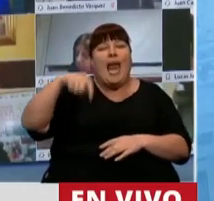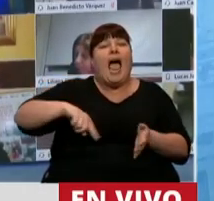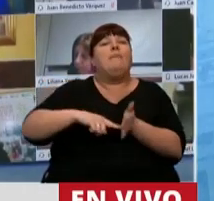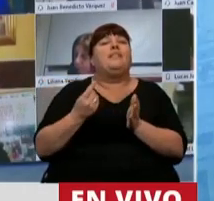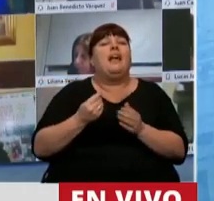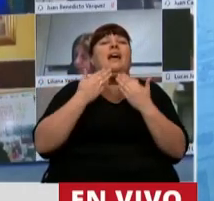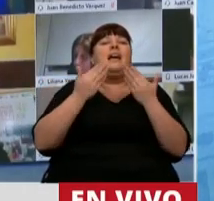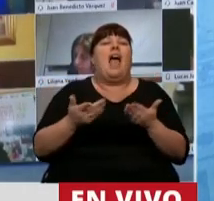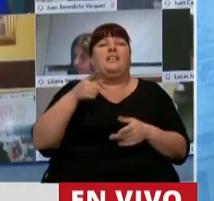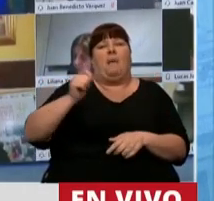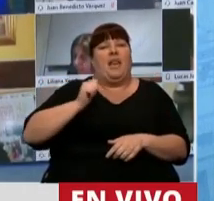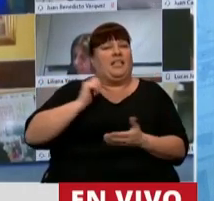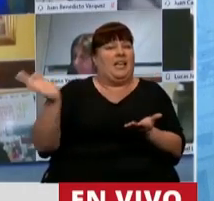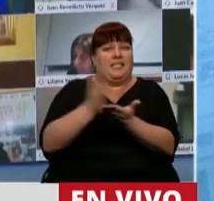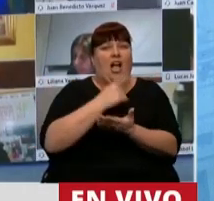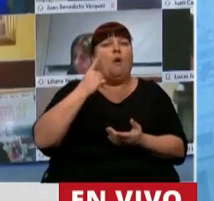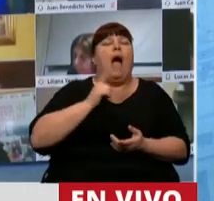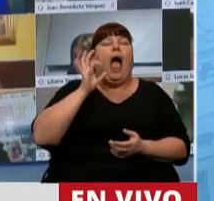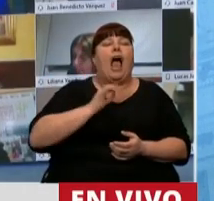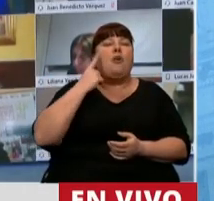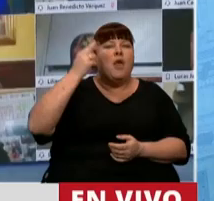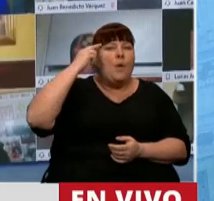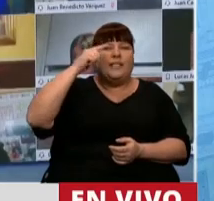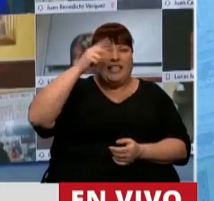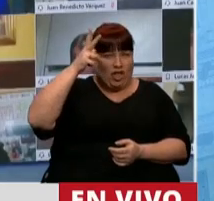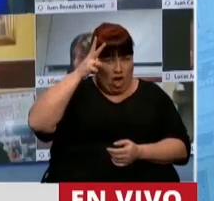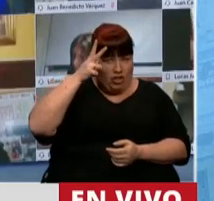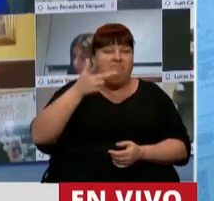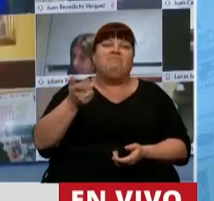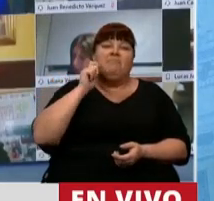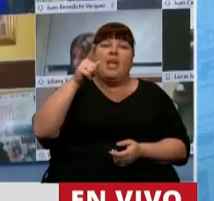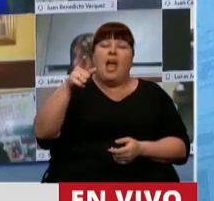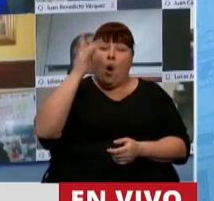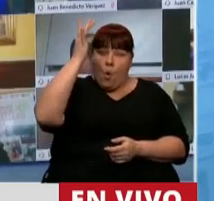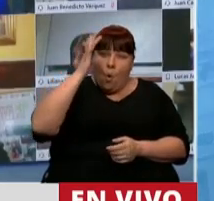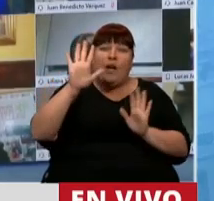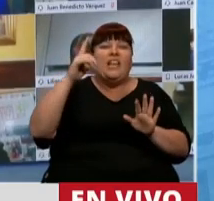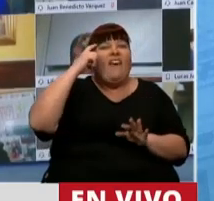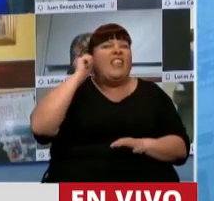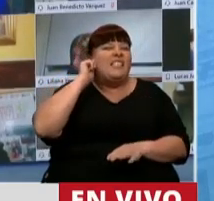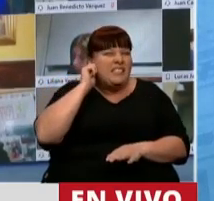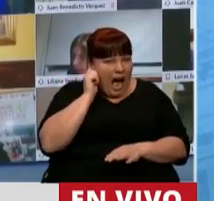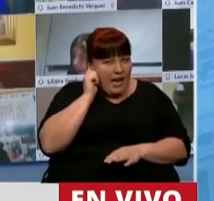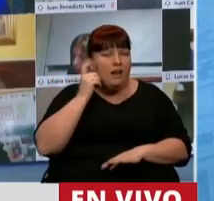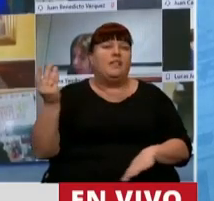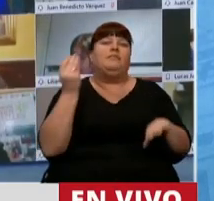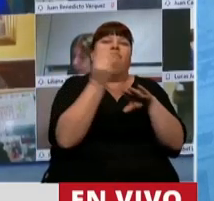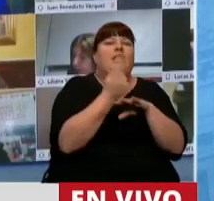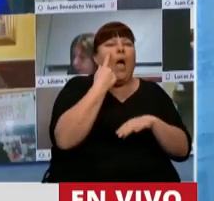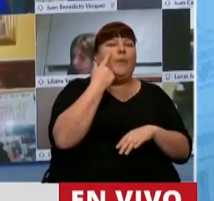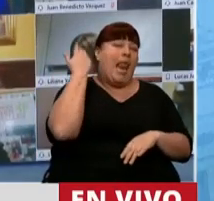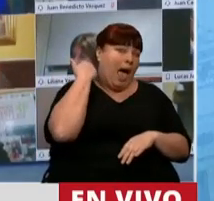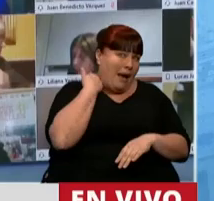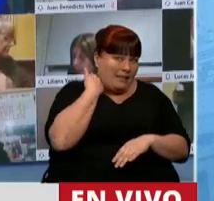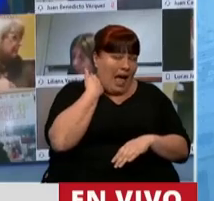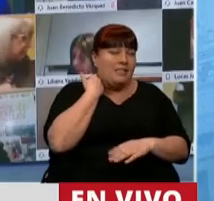Buenos Aires? La dictadura militar en el 78, con nuestro querido padre Bachi teniendo 10 años. Se radicó en La Matanza,